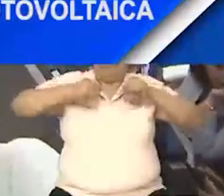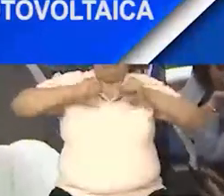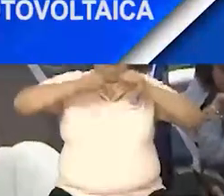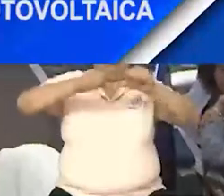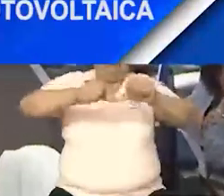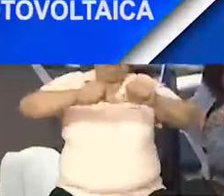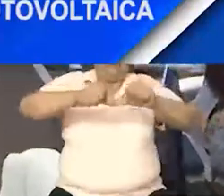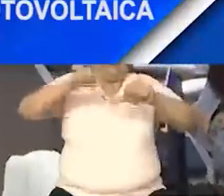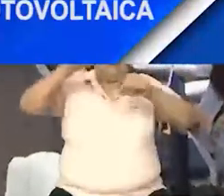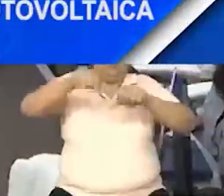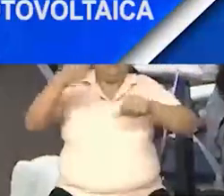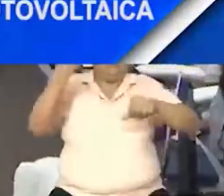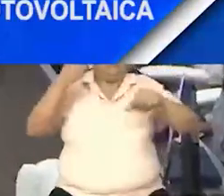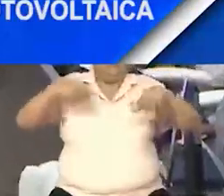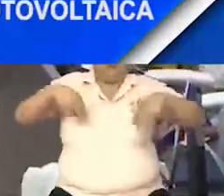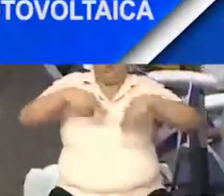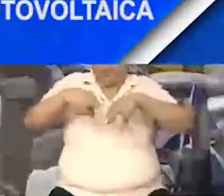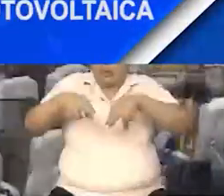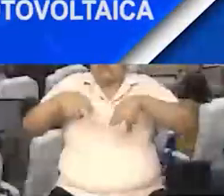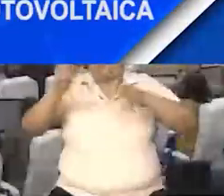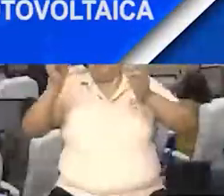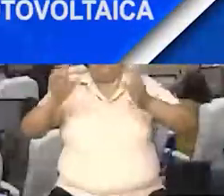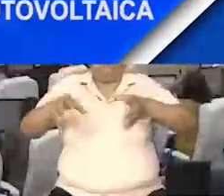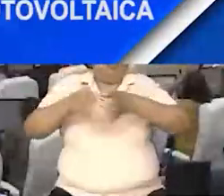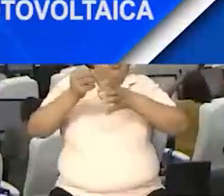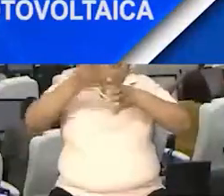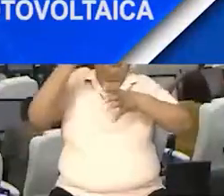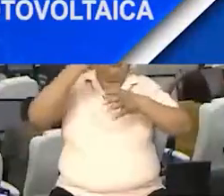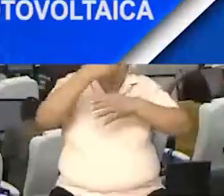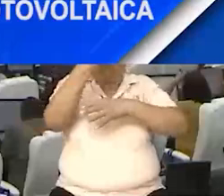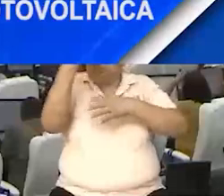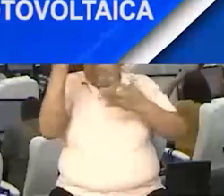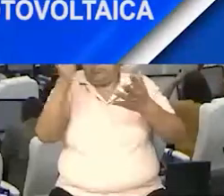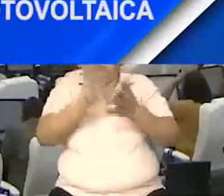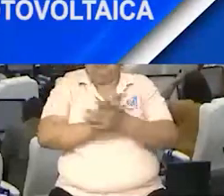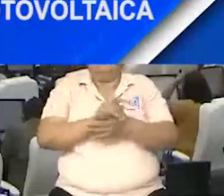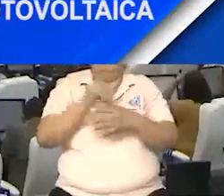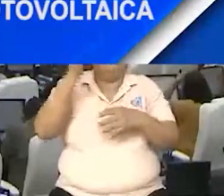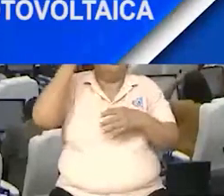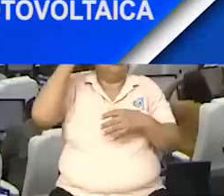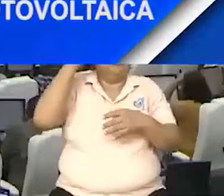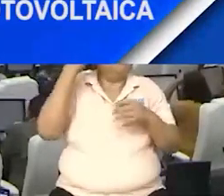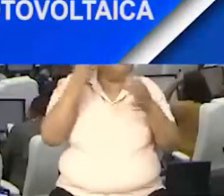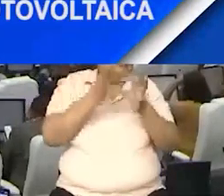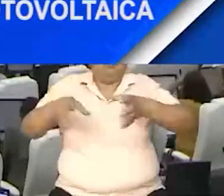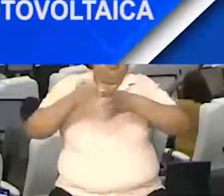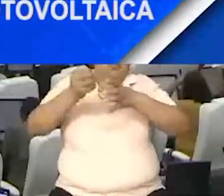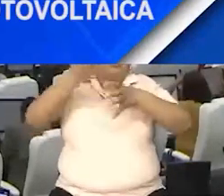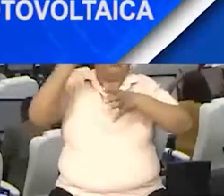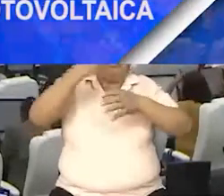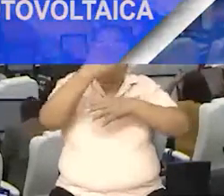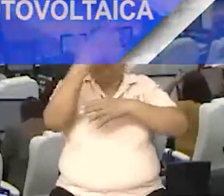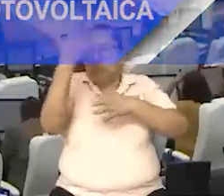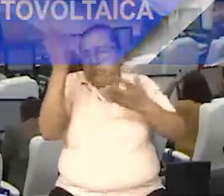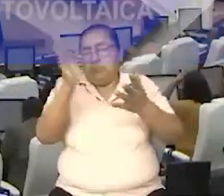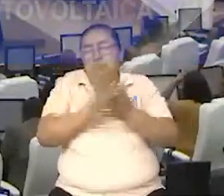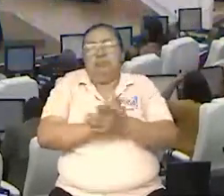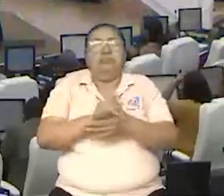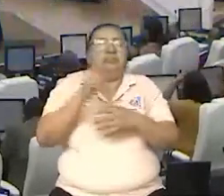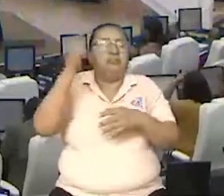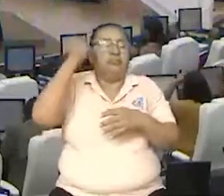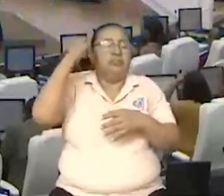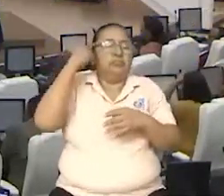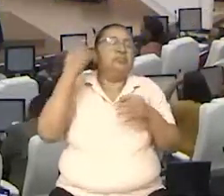cuotas iguales semestrales en cada fecha de pago junto con los intereses devengados noticias 12